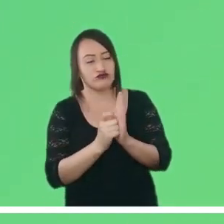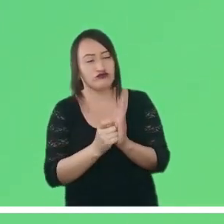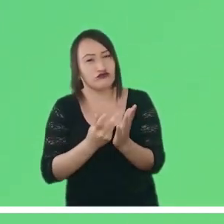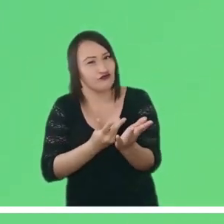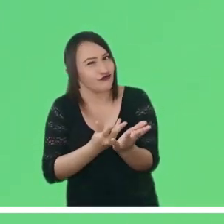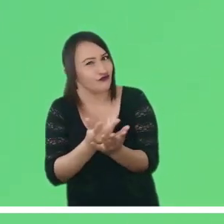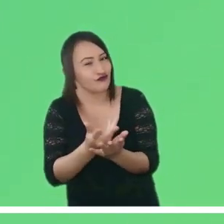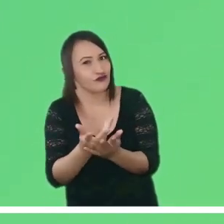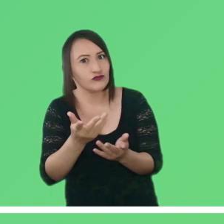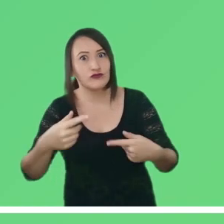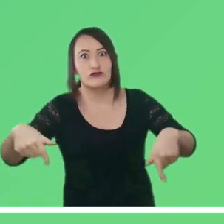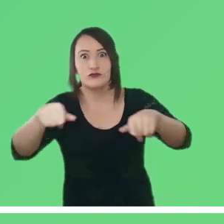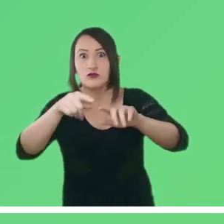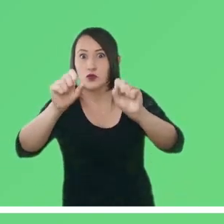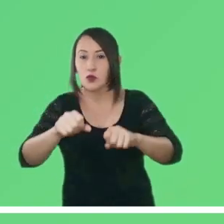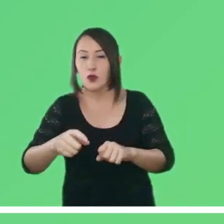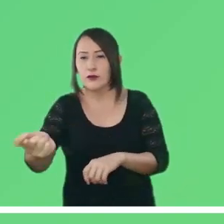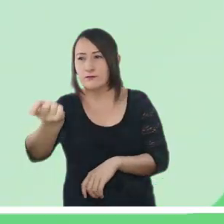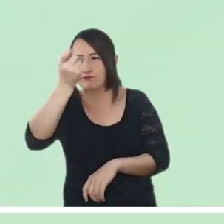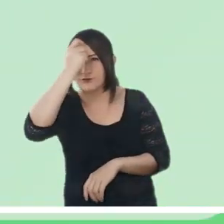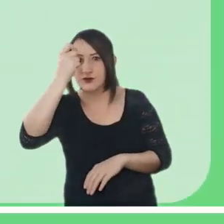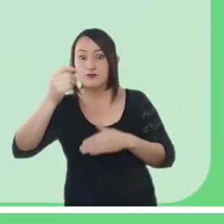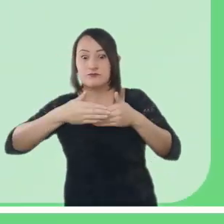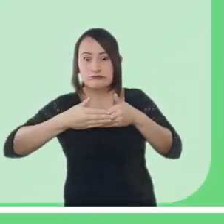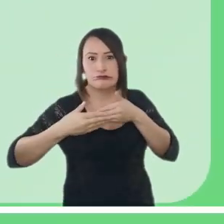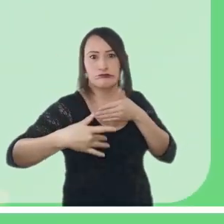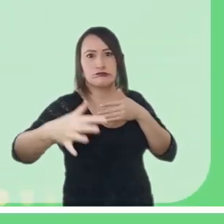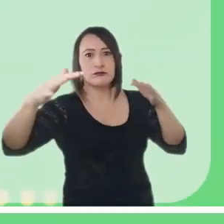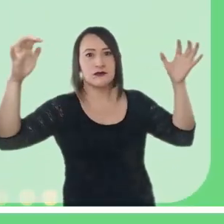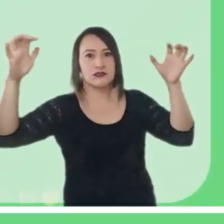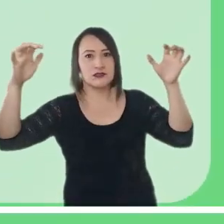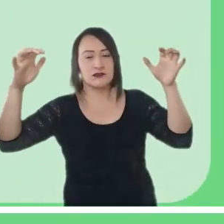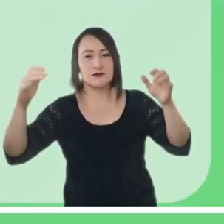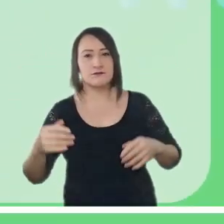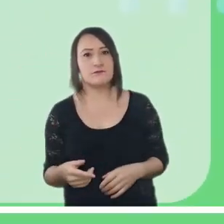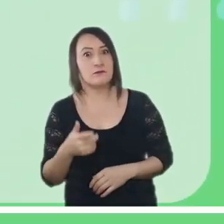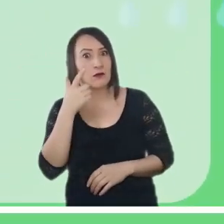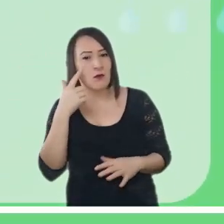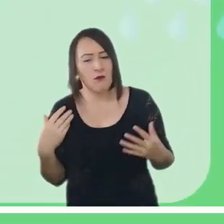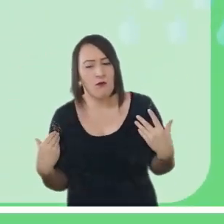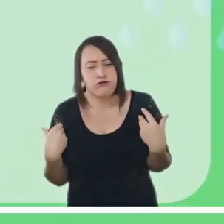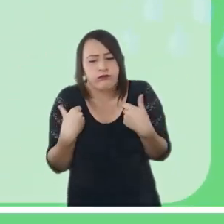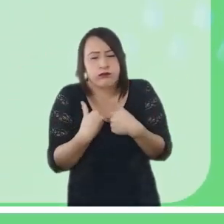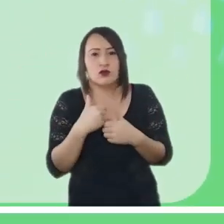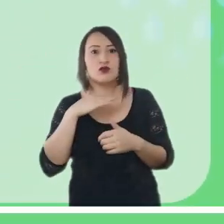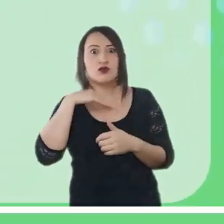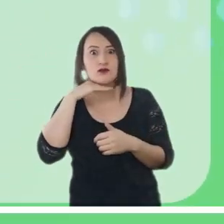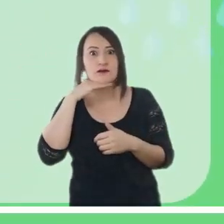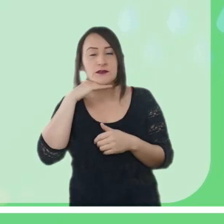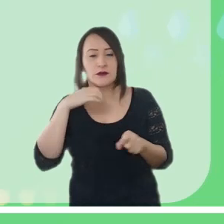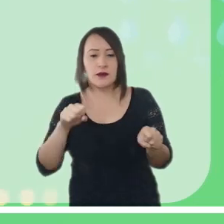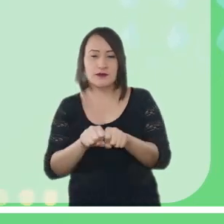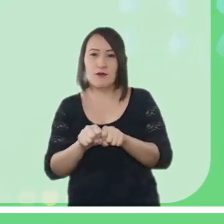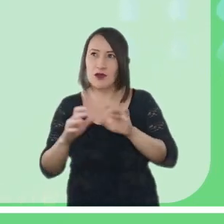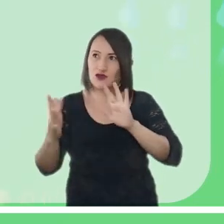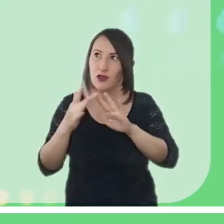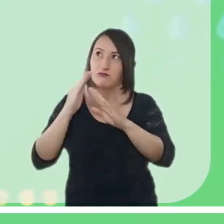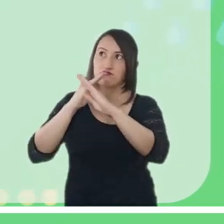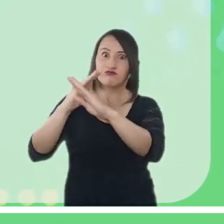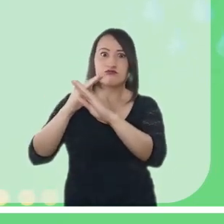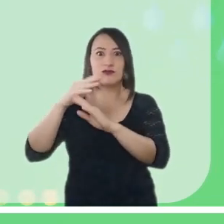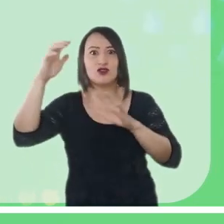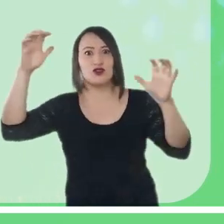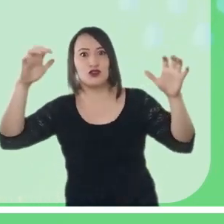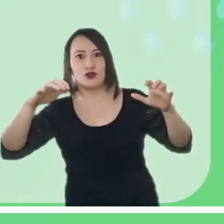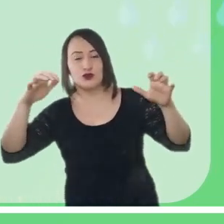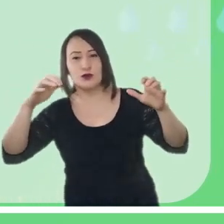Estas son algunas recomendaciones para tener en cuenta durante esta temporada de lluvias. Procure estar bien abrigado, utilizar